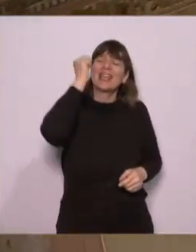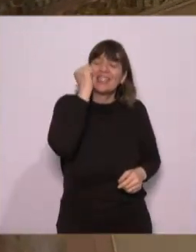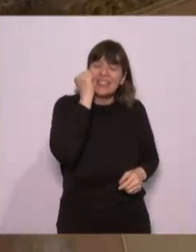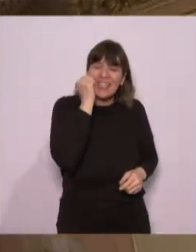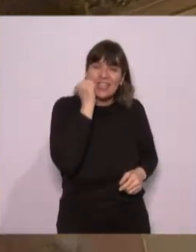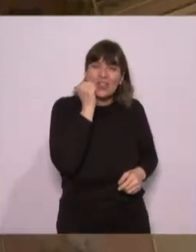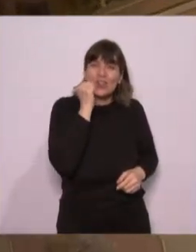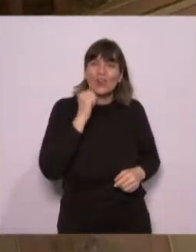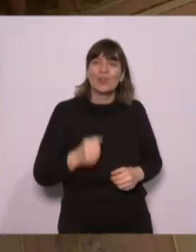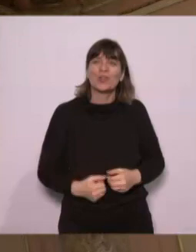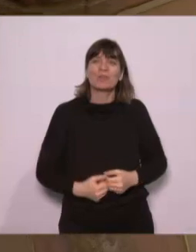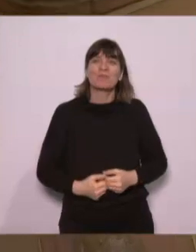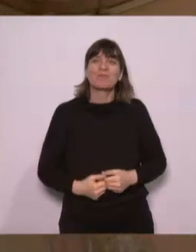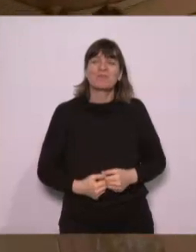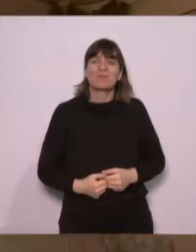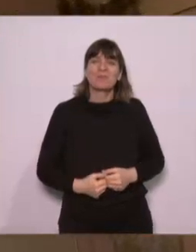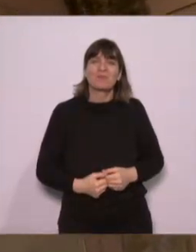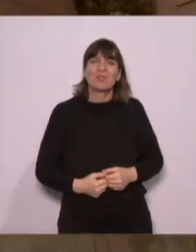santo es el